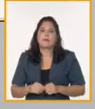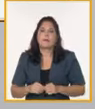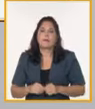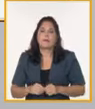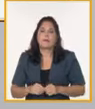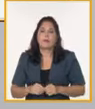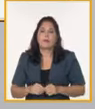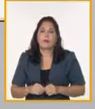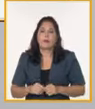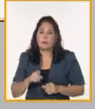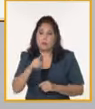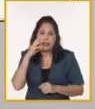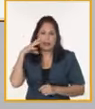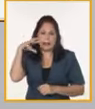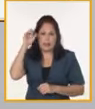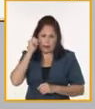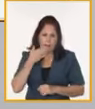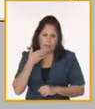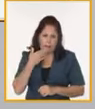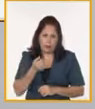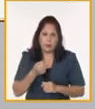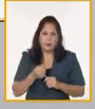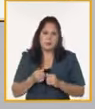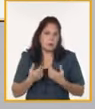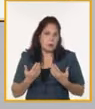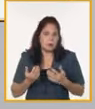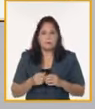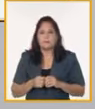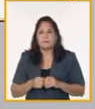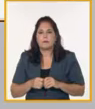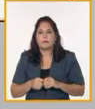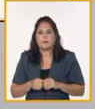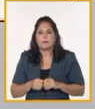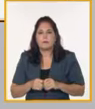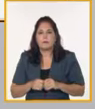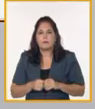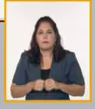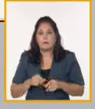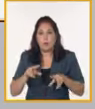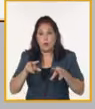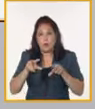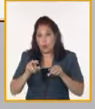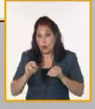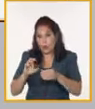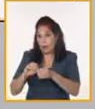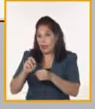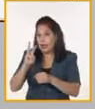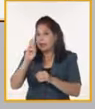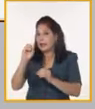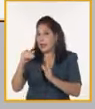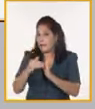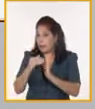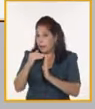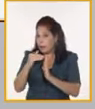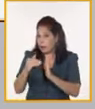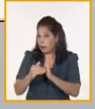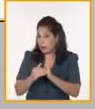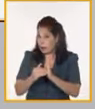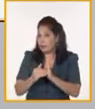muy muy ilustrativo de lo que ya vimos las nuevas formas han aportado 30,000 millones pero